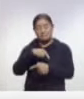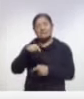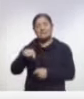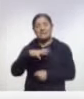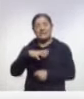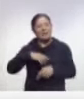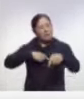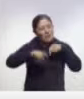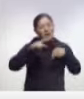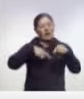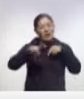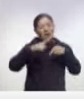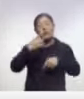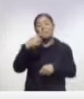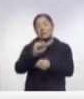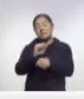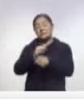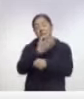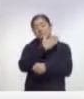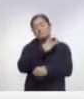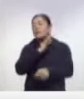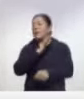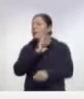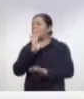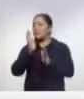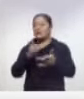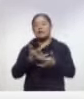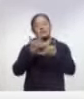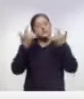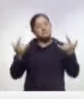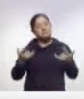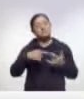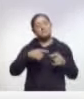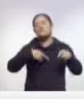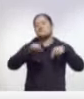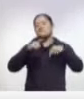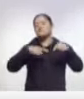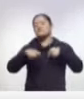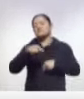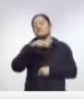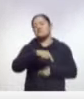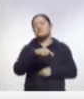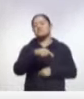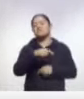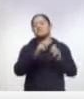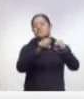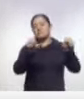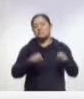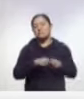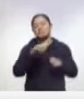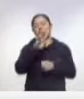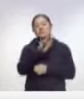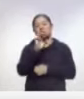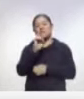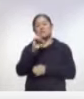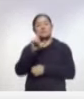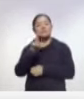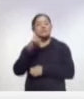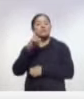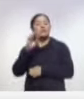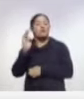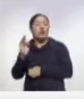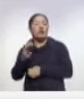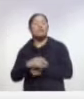y que la semana pasada se convirtió ya en el goleador histórico de temporada por parte de este equipo, los Wolves, pues, pueda anotar y seguir pues dando